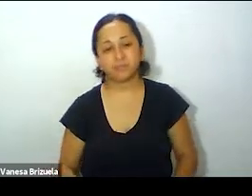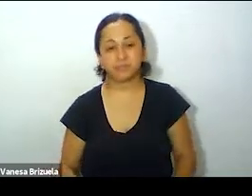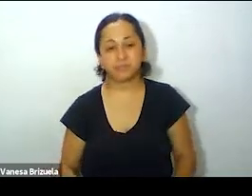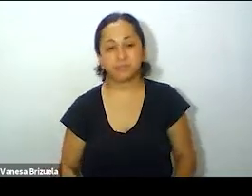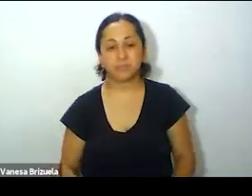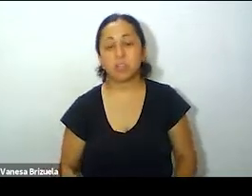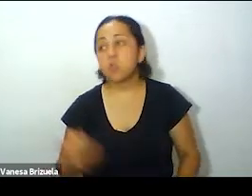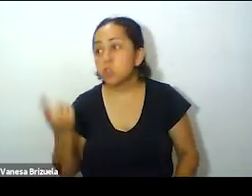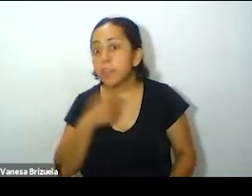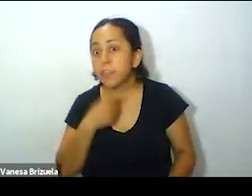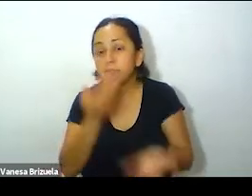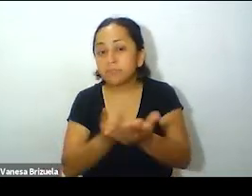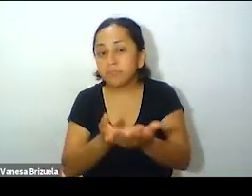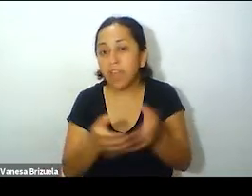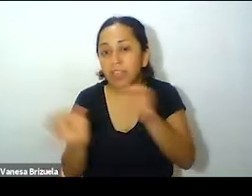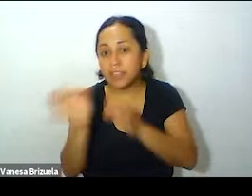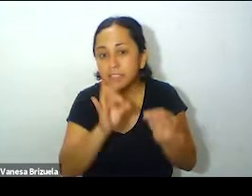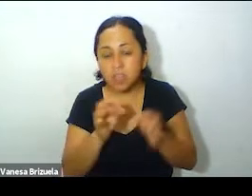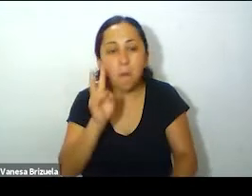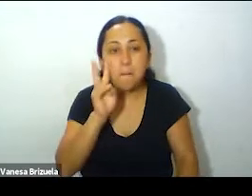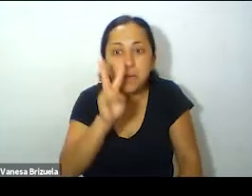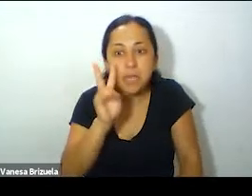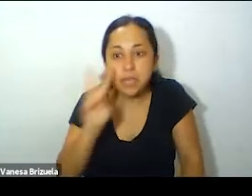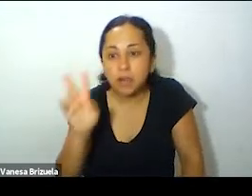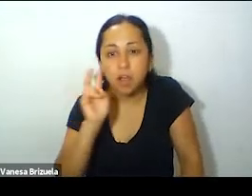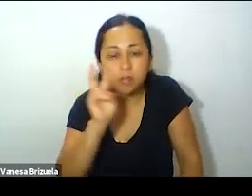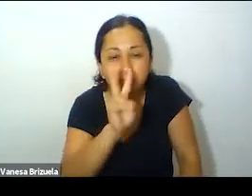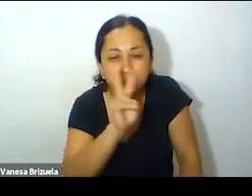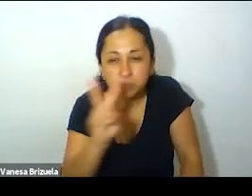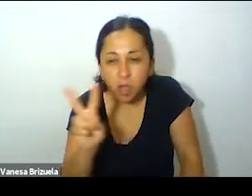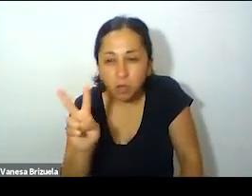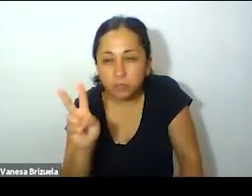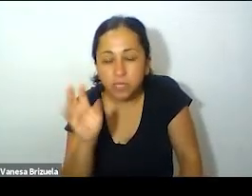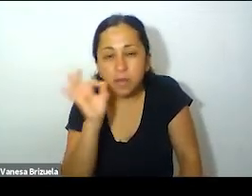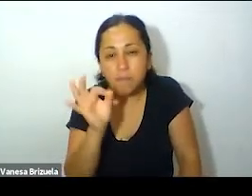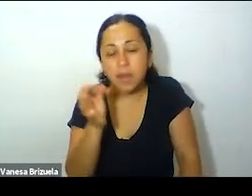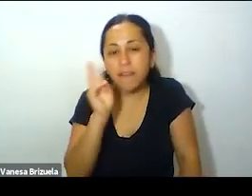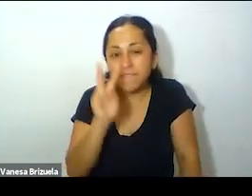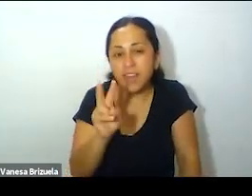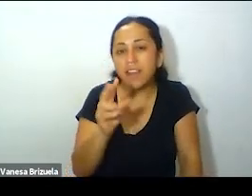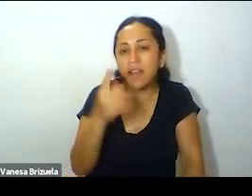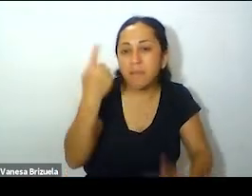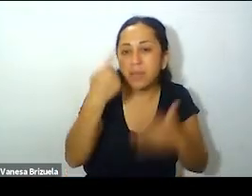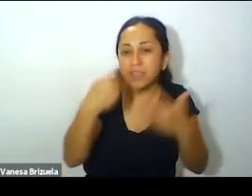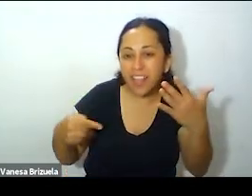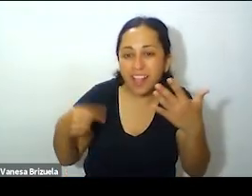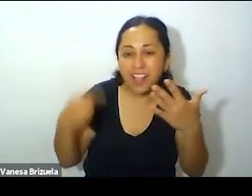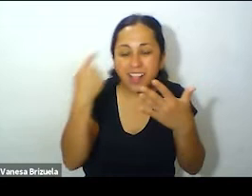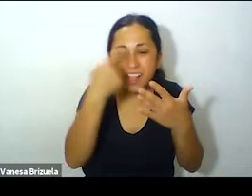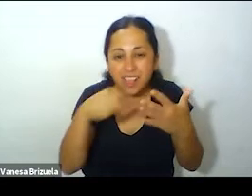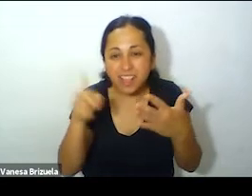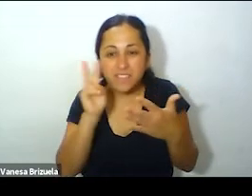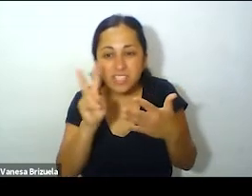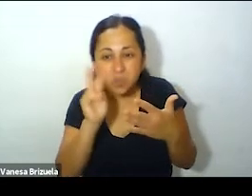Siempre que quieran encarar algún diseño, miren mucho, observen, para obtener